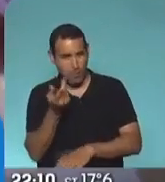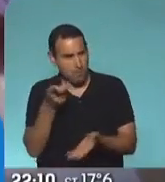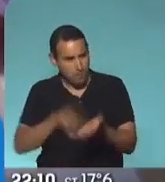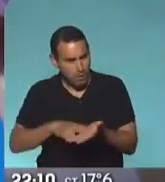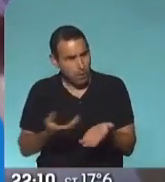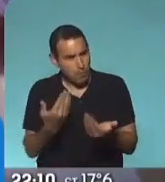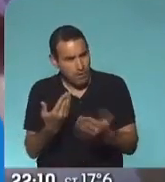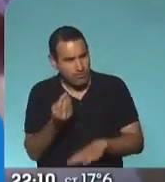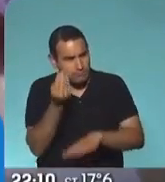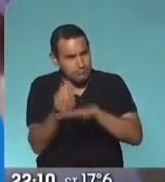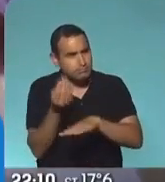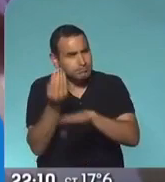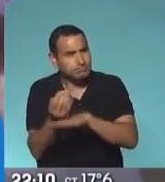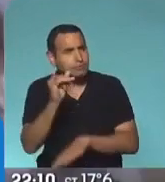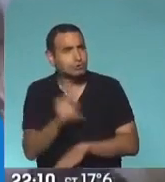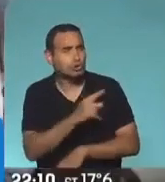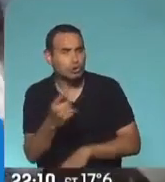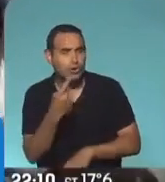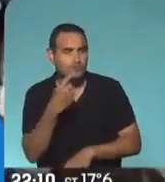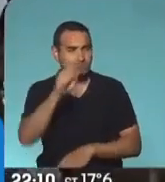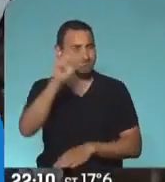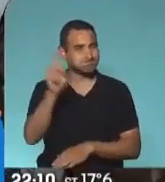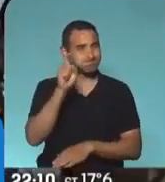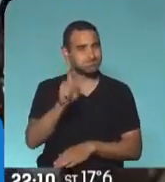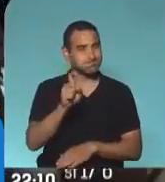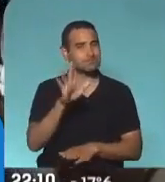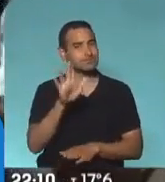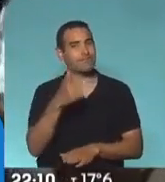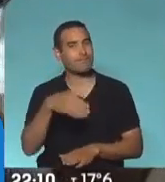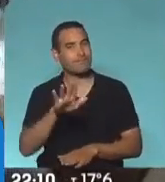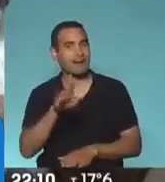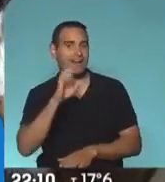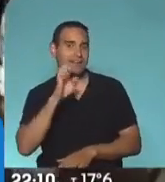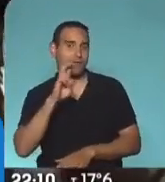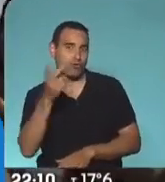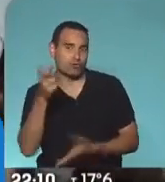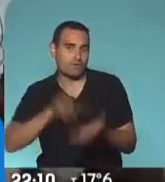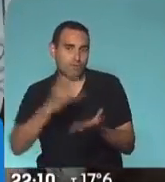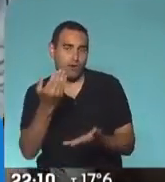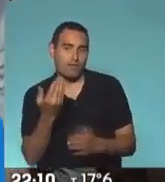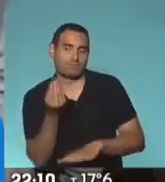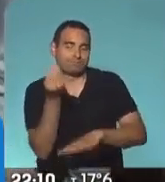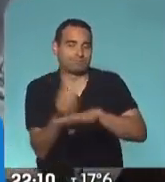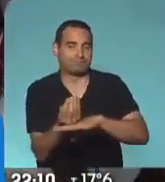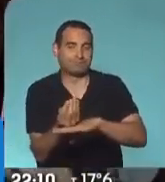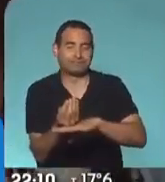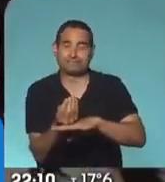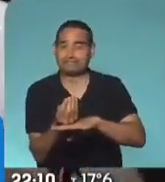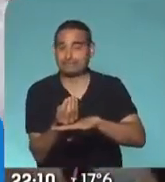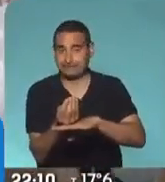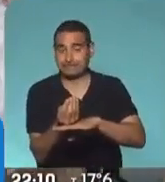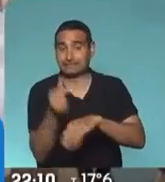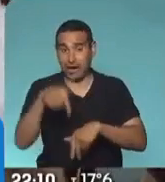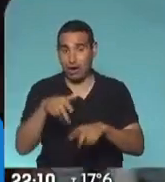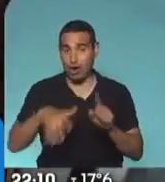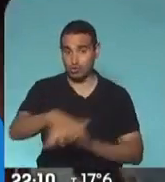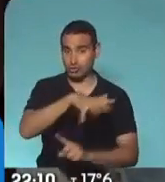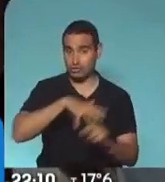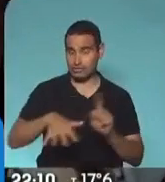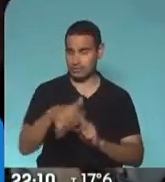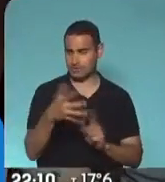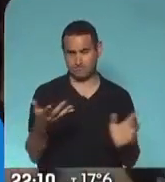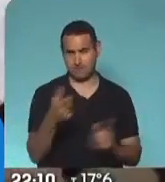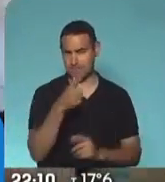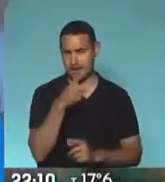volver a hacerlo, lo que abriría la puerta a una nueva participación de Evo Morales. Algo que, en el contexto actual,